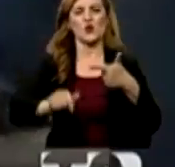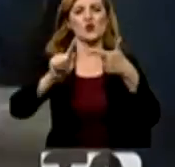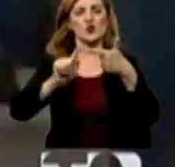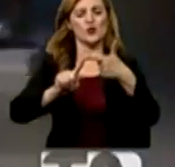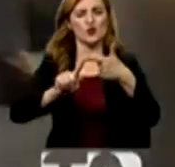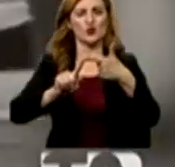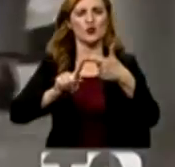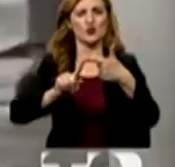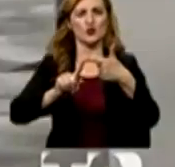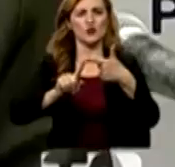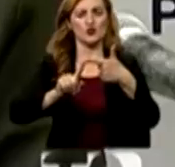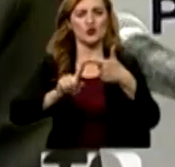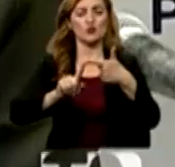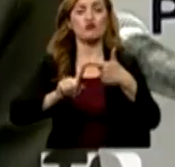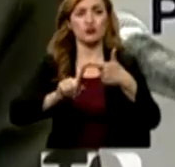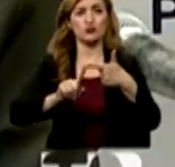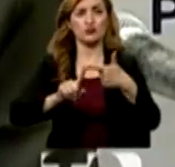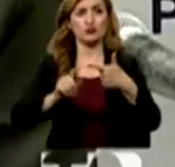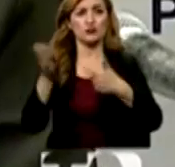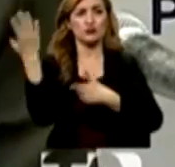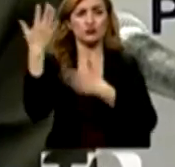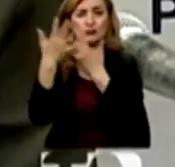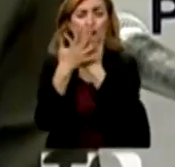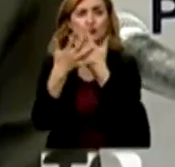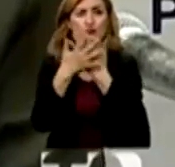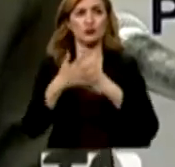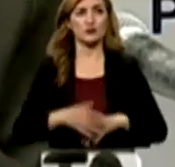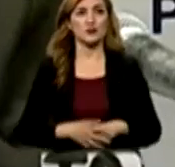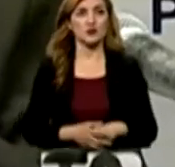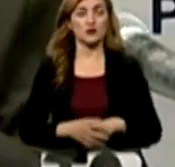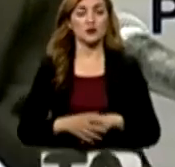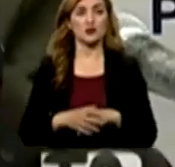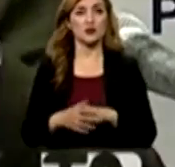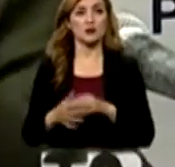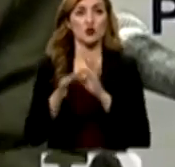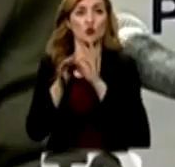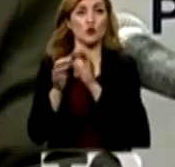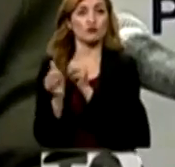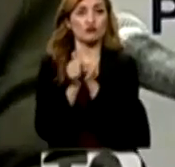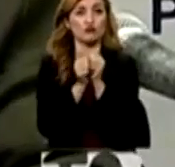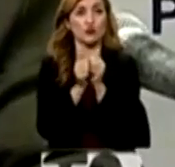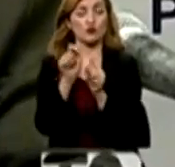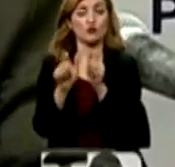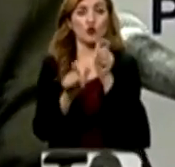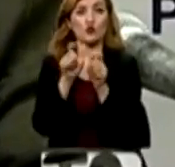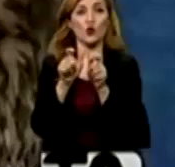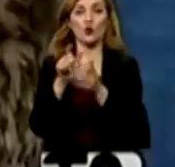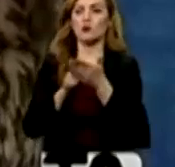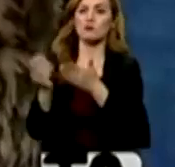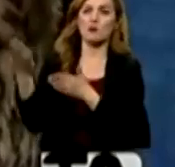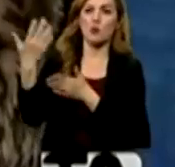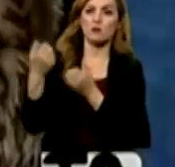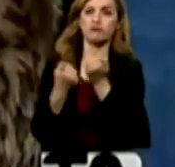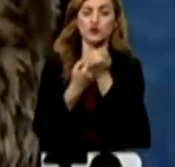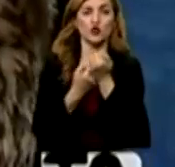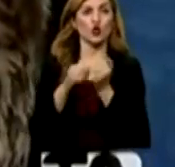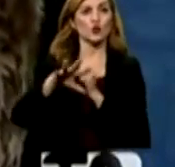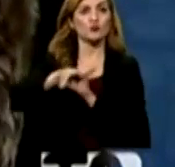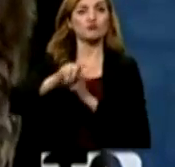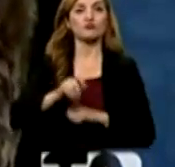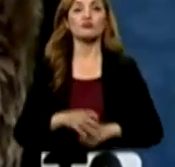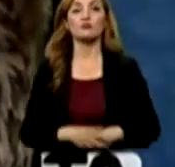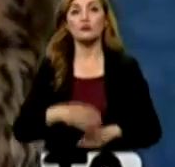armada, actúa con otras personas a quienes contrata. Es por eso que la